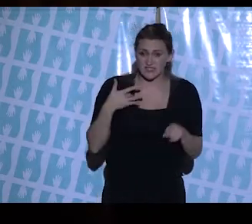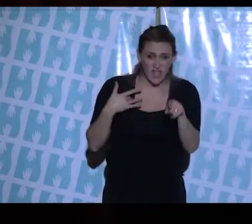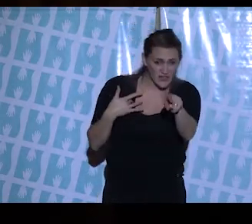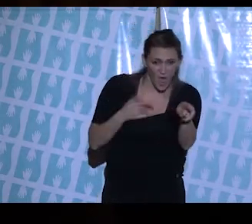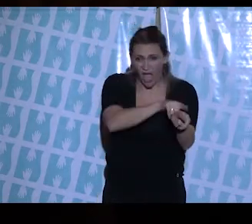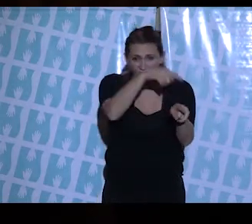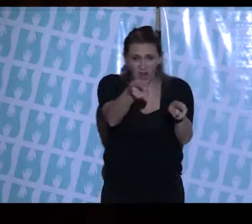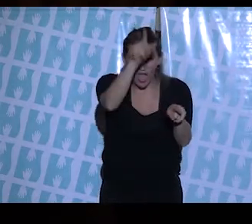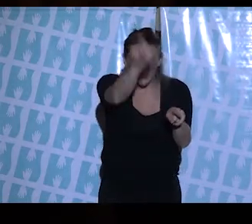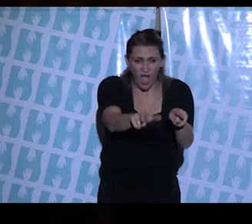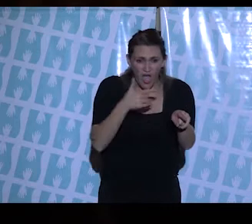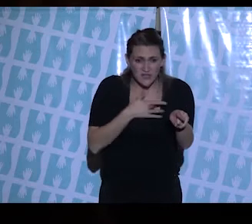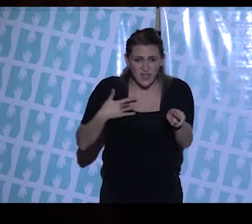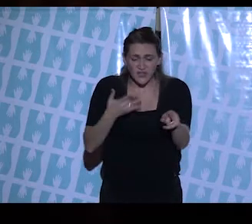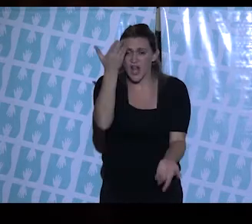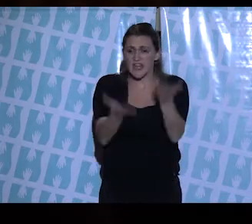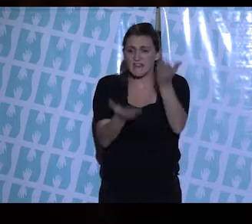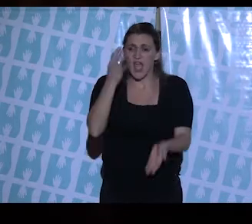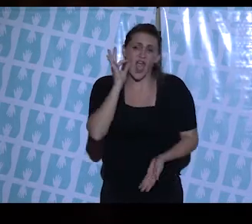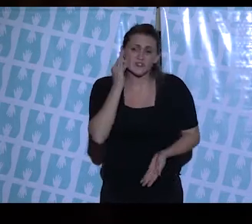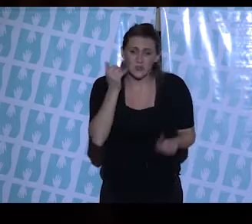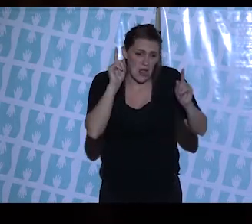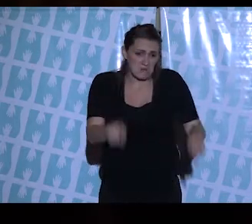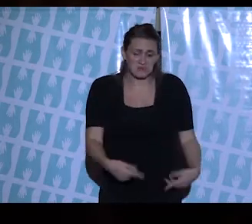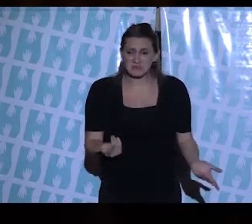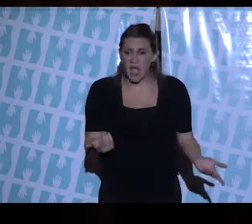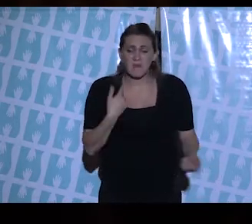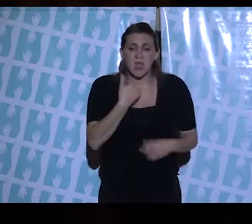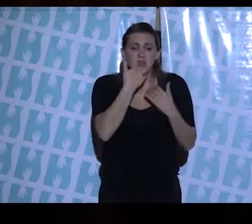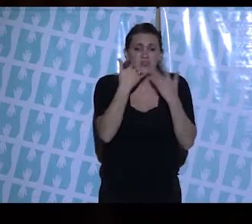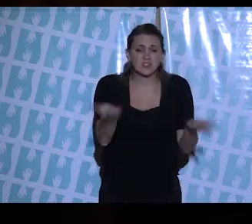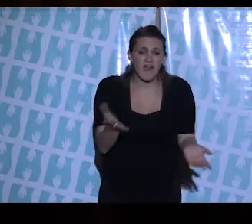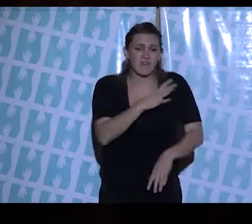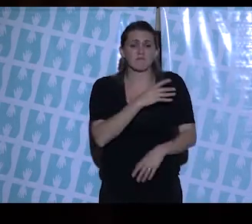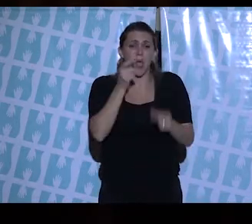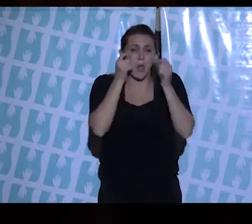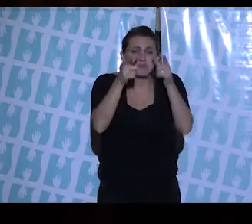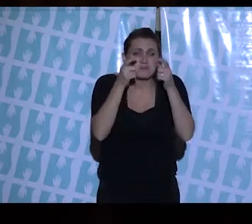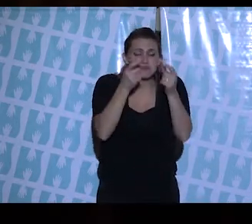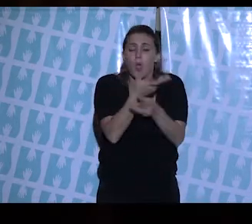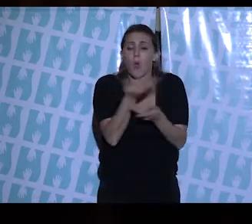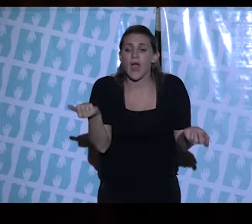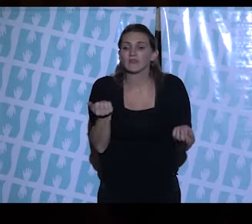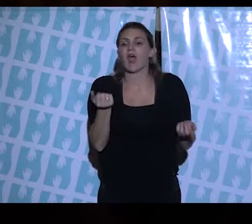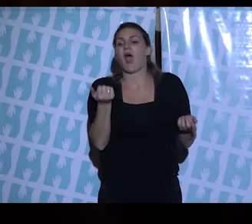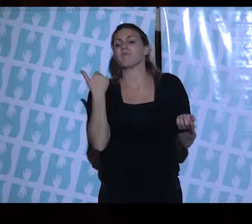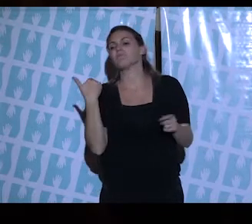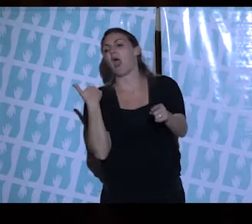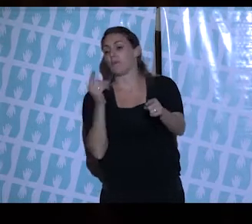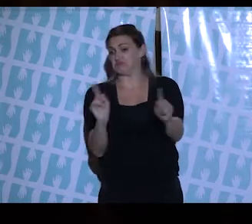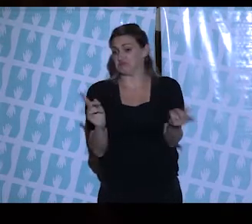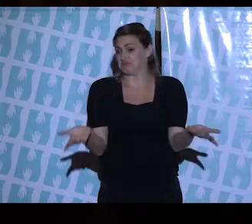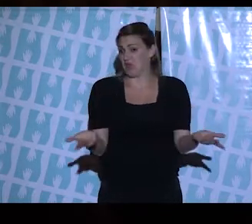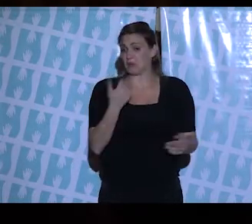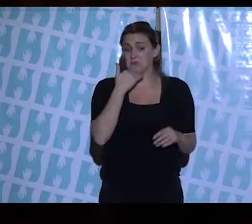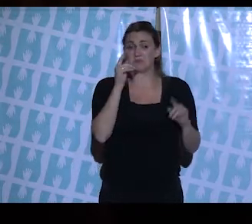no le vemos ni el nivel de azúcar, ni el nivel de enzimas hepáticas, ni le medimos la agudeza visual, no le decimos pobrecita,